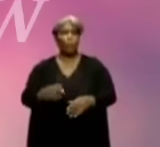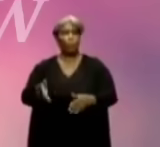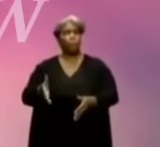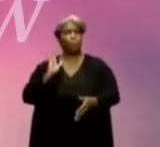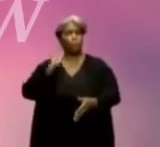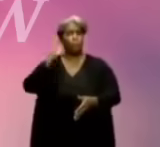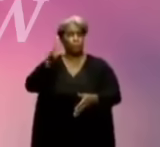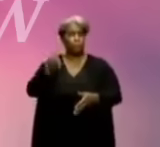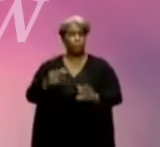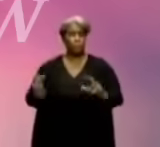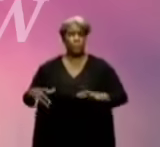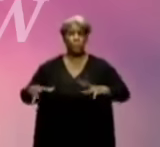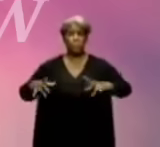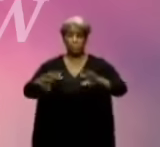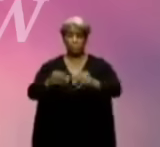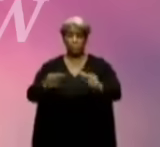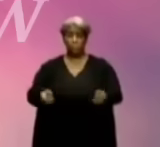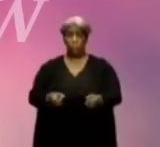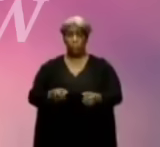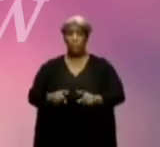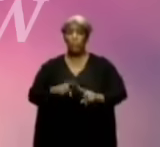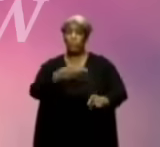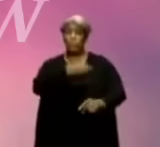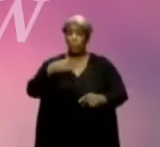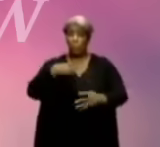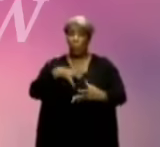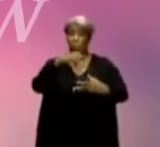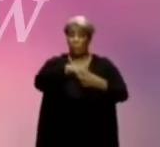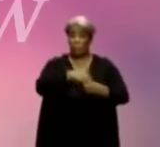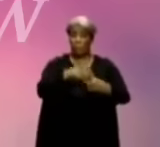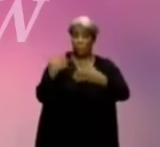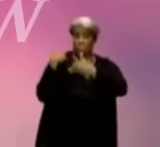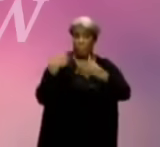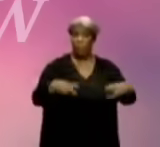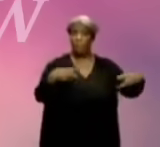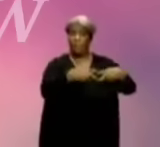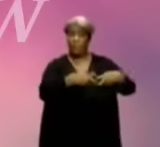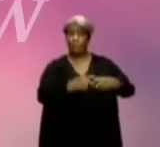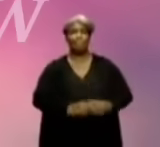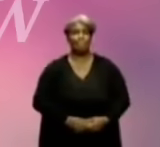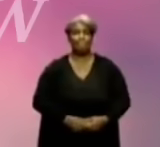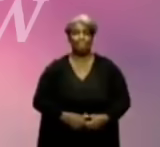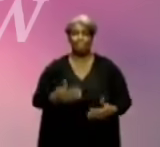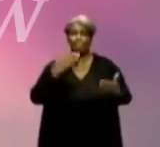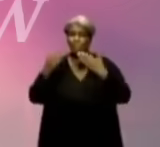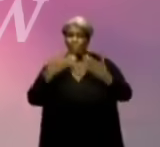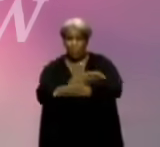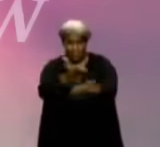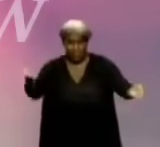la superintendencia y con los miembros también de la superintendencia. Bueno, señores, muchas gracias.